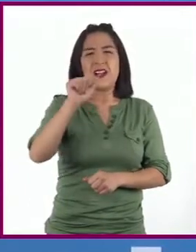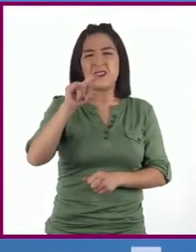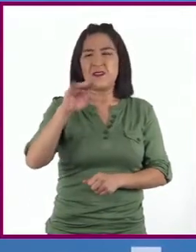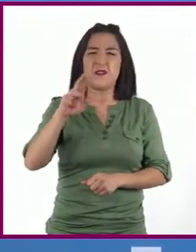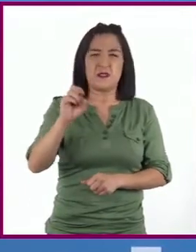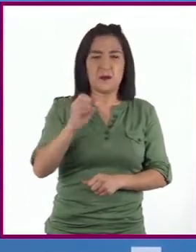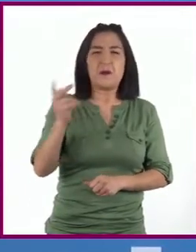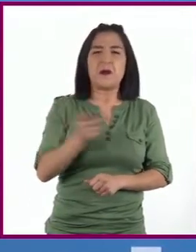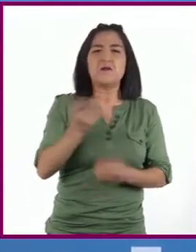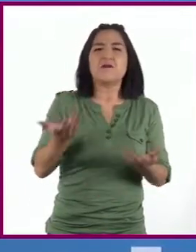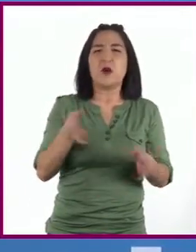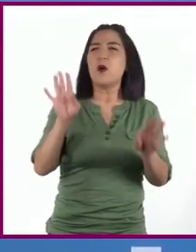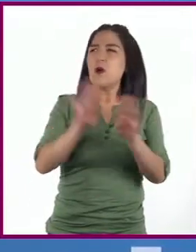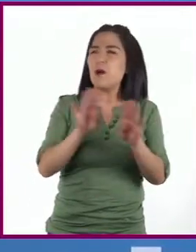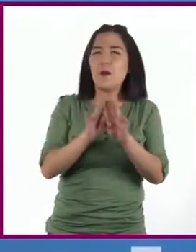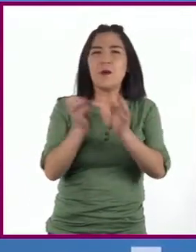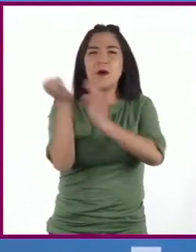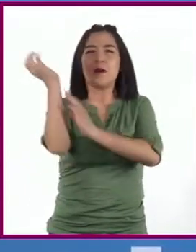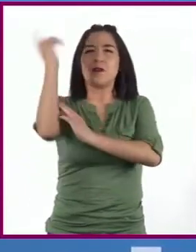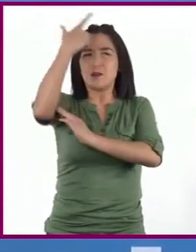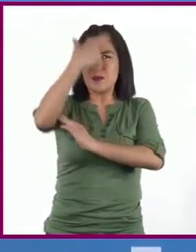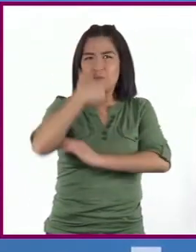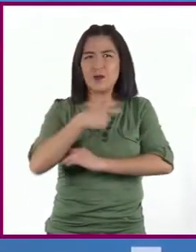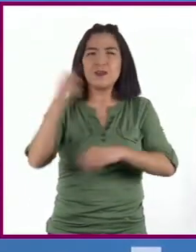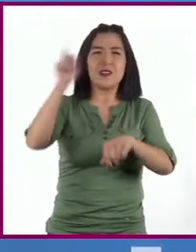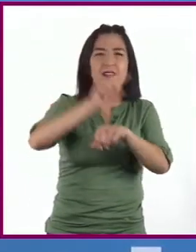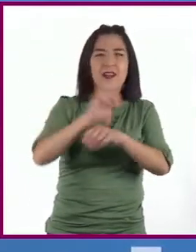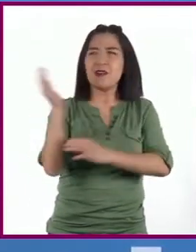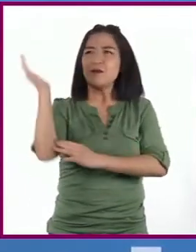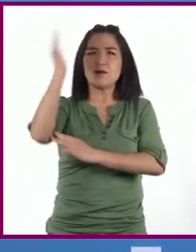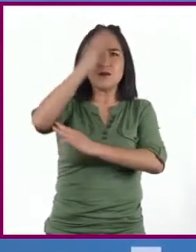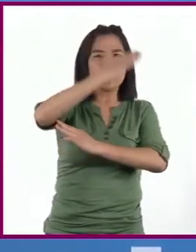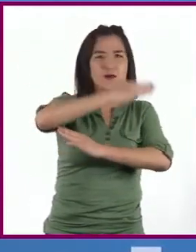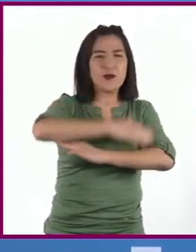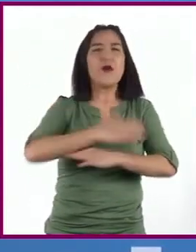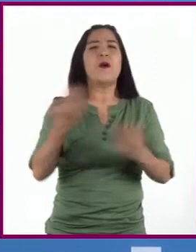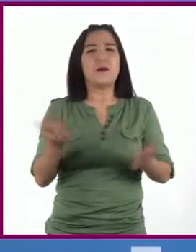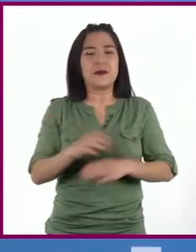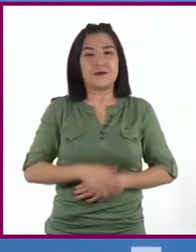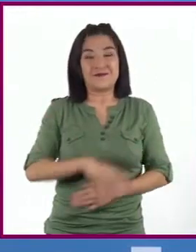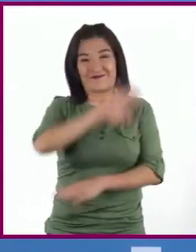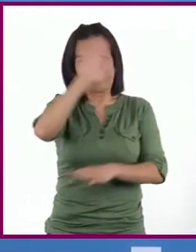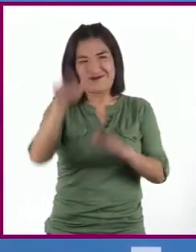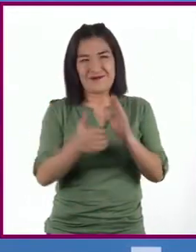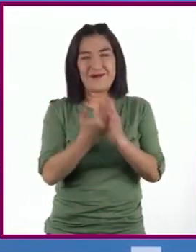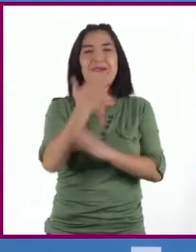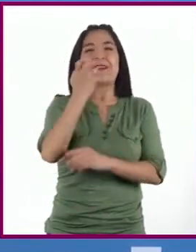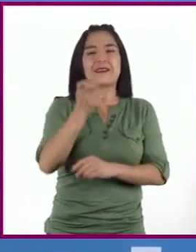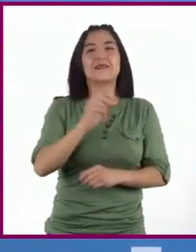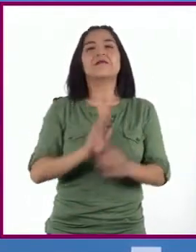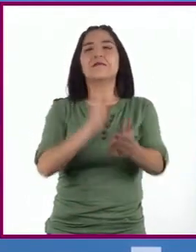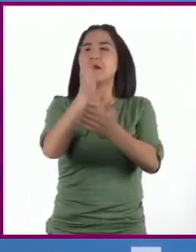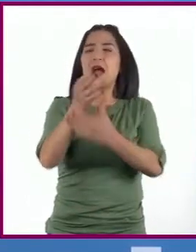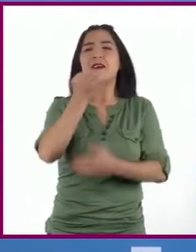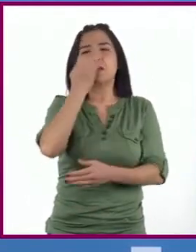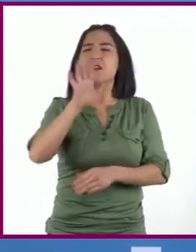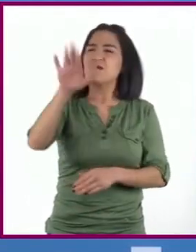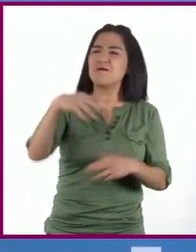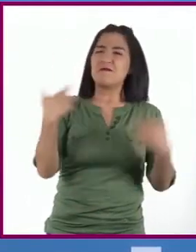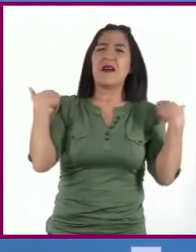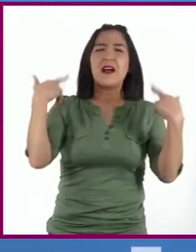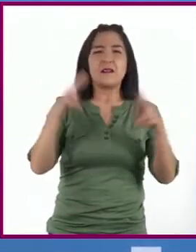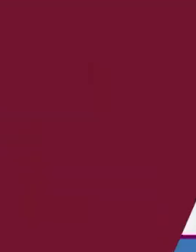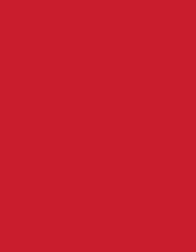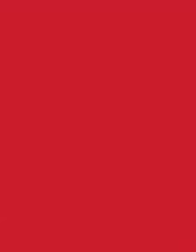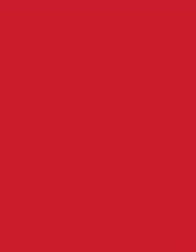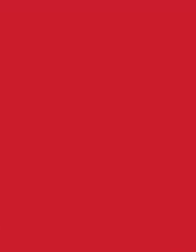produce el ciclo del día y la noche? Al día siguiente, en la escuela, le pregunta a su maestro, ¿cómo se da